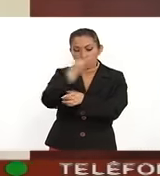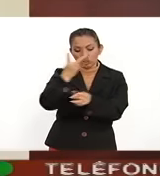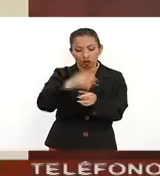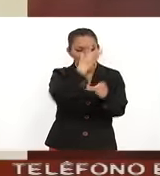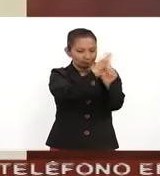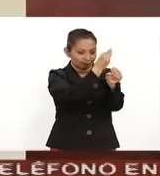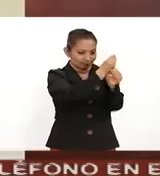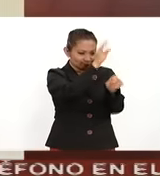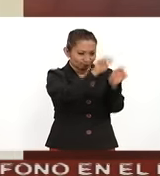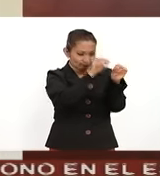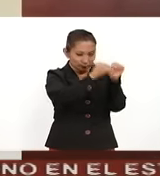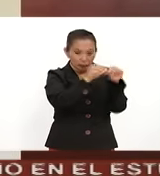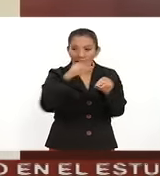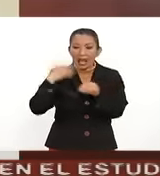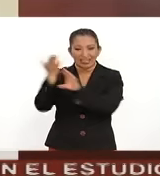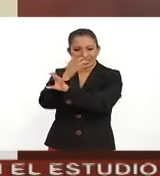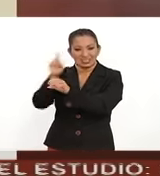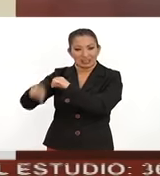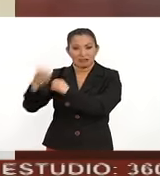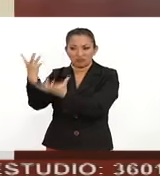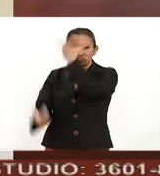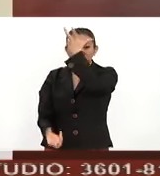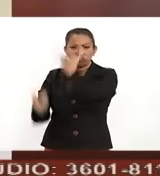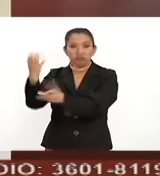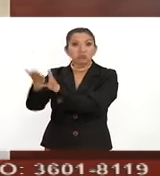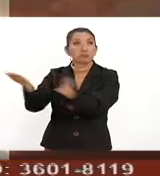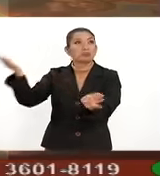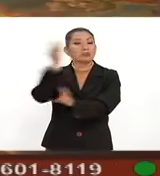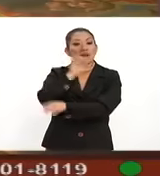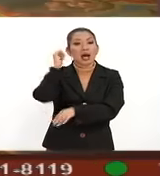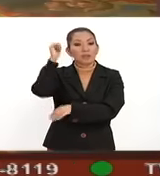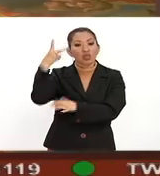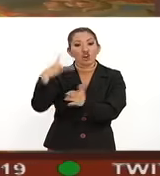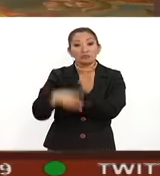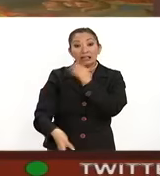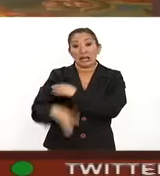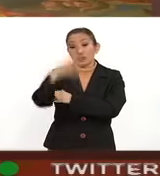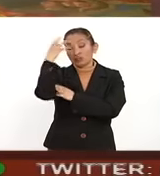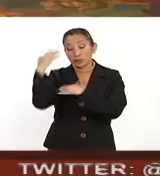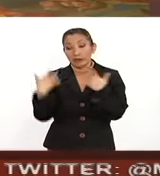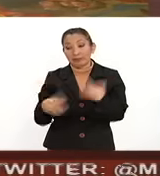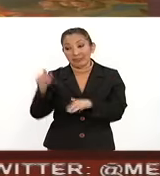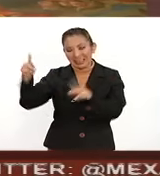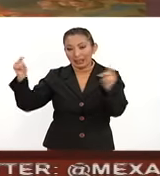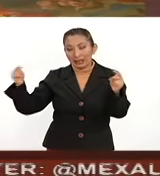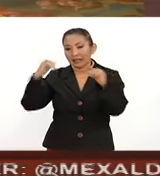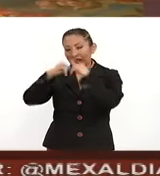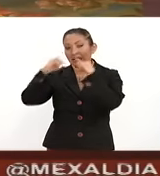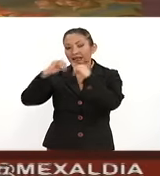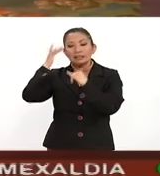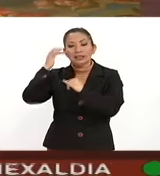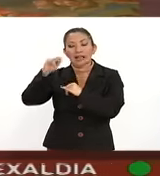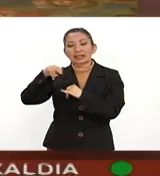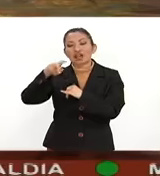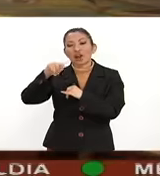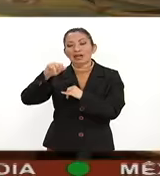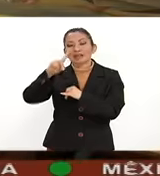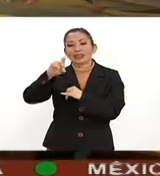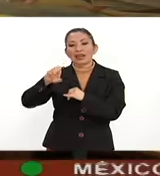fueron restauradas luego de ser afectadas por un incendio ocurrido en abril de 2014 en el templo de San Nicolás de